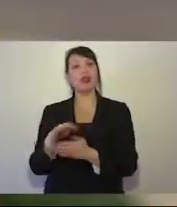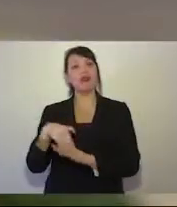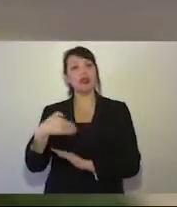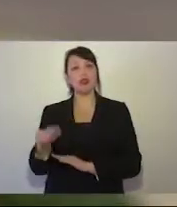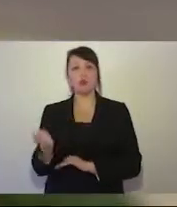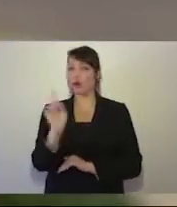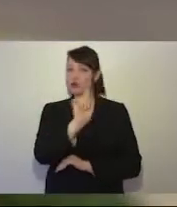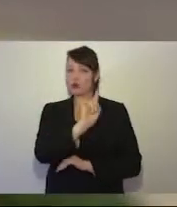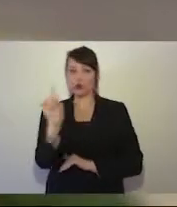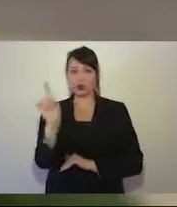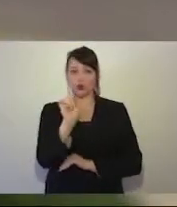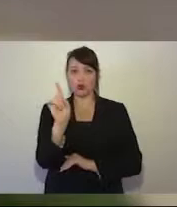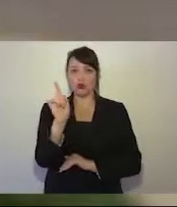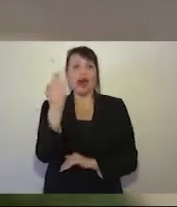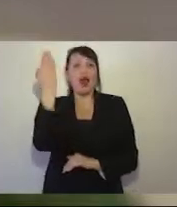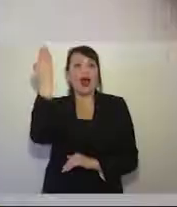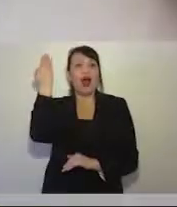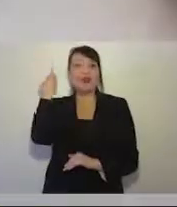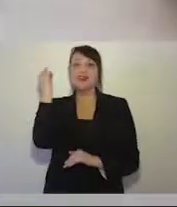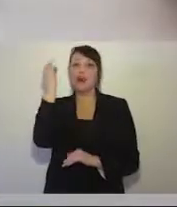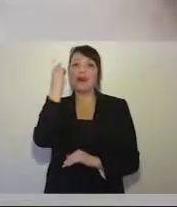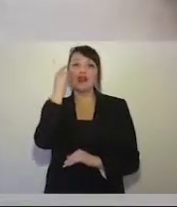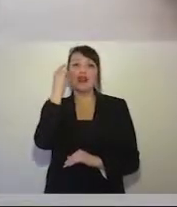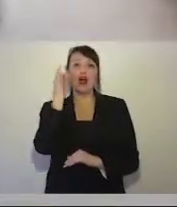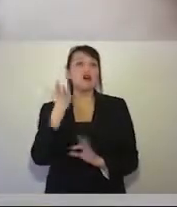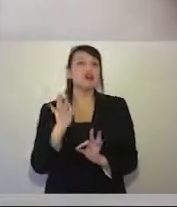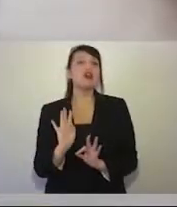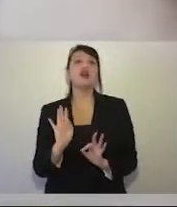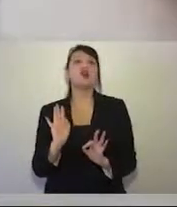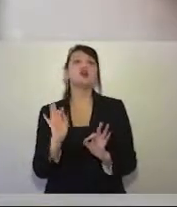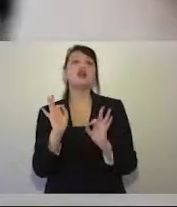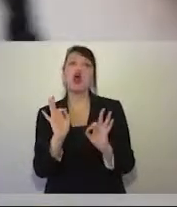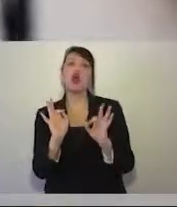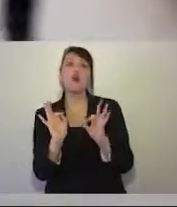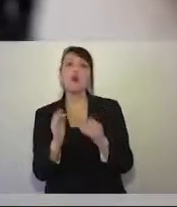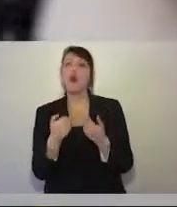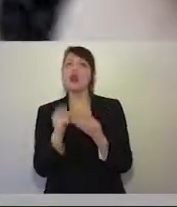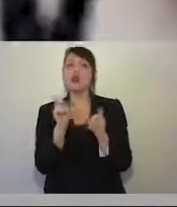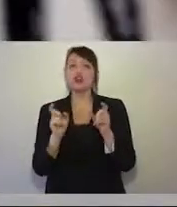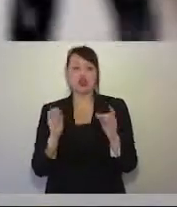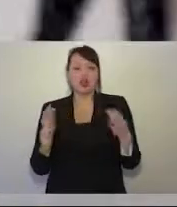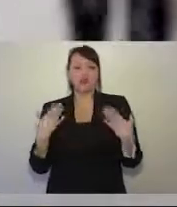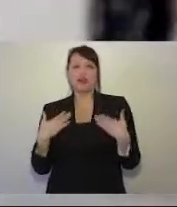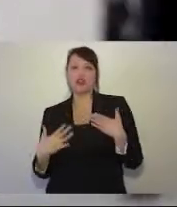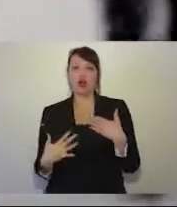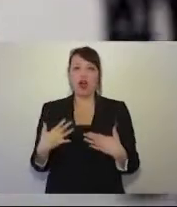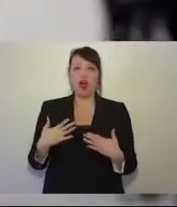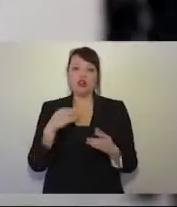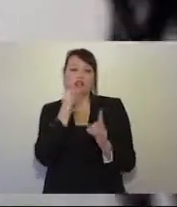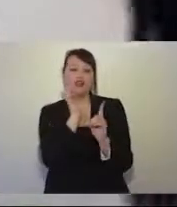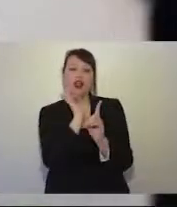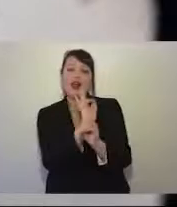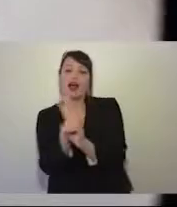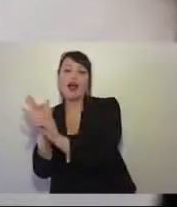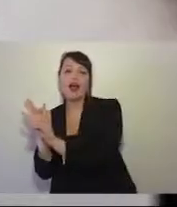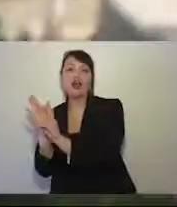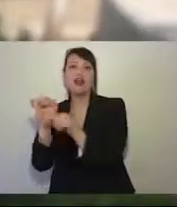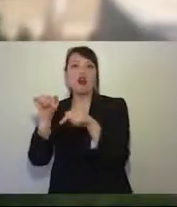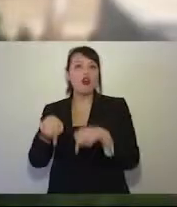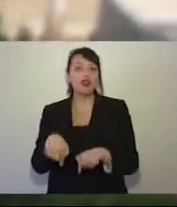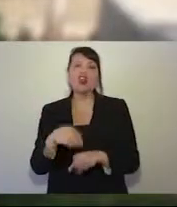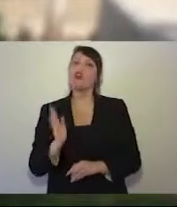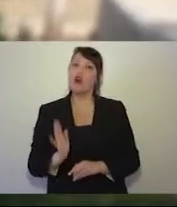votaran. Después, no. Antes se pensaba que cualquier persona podía tocarte o decirte lo que quisiera en la